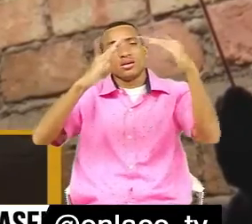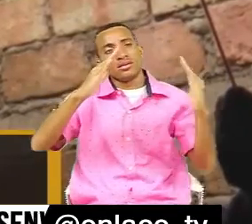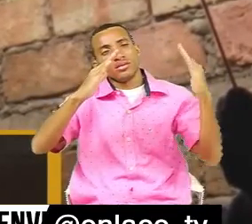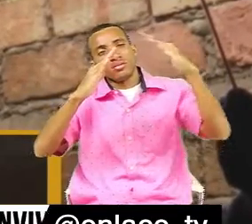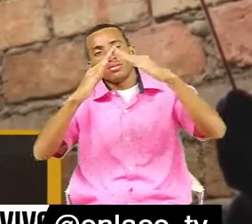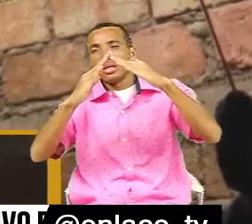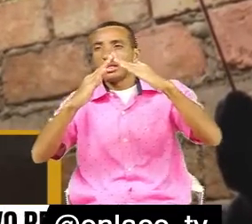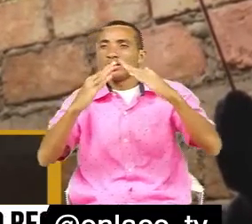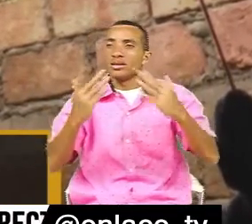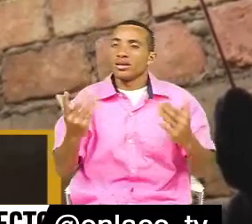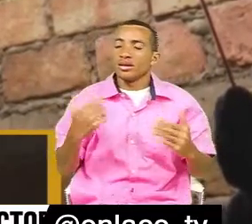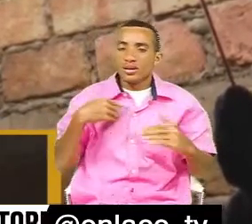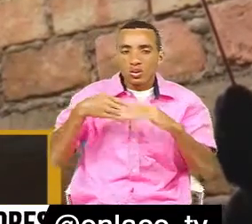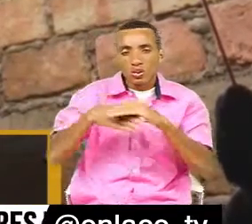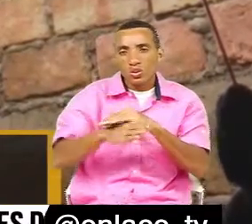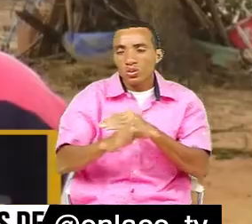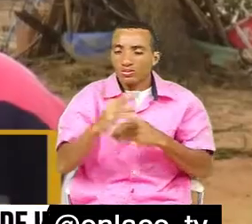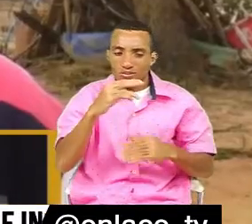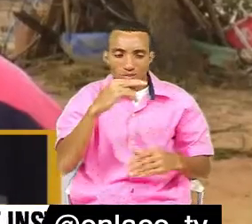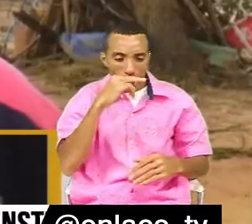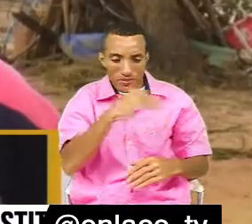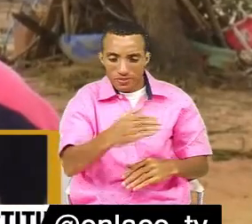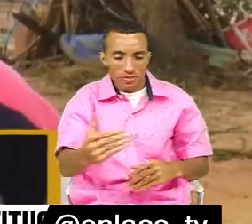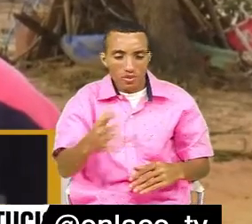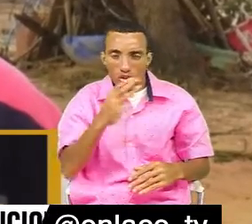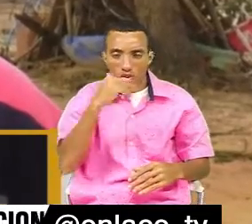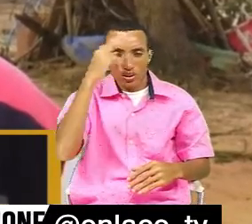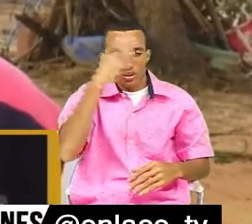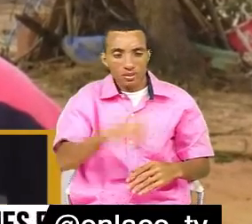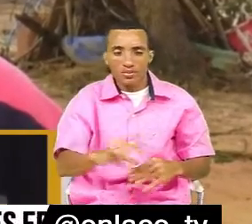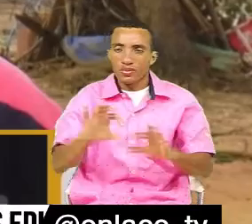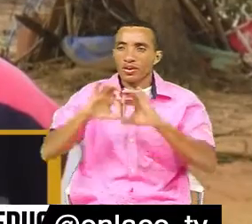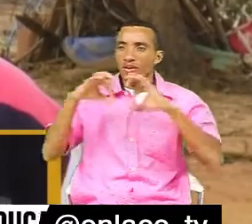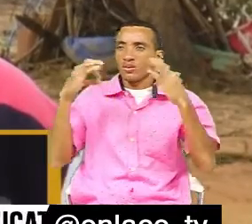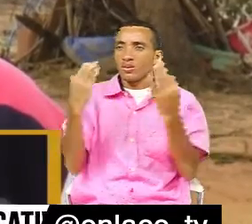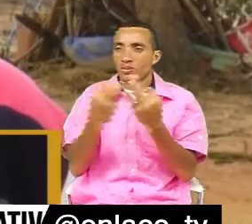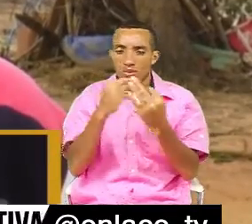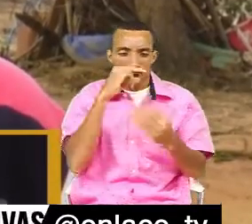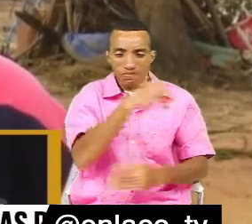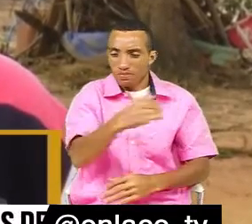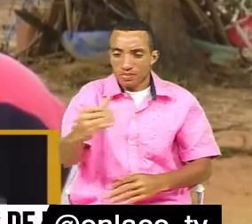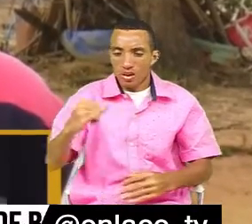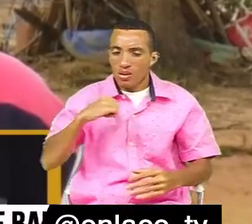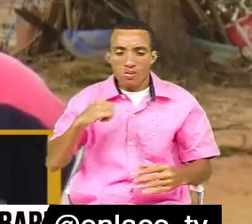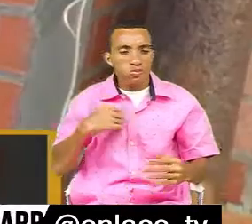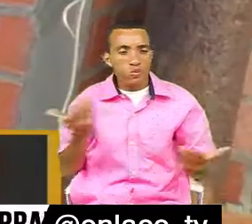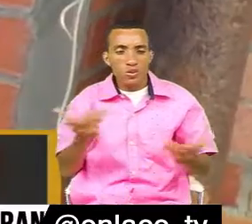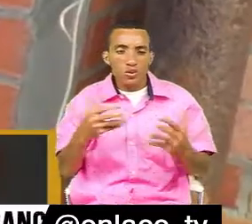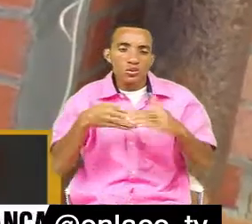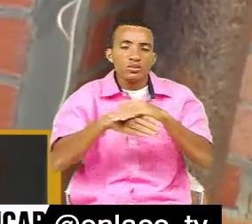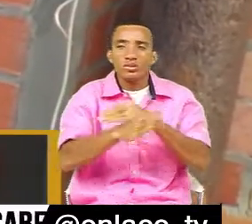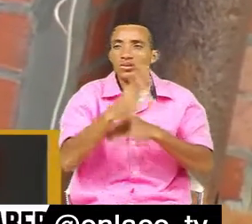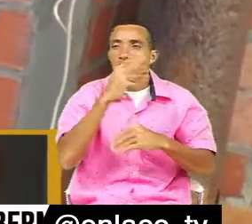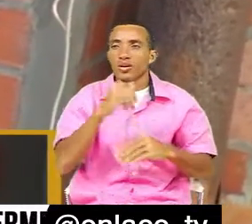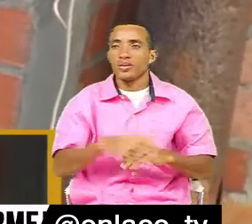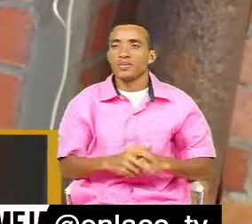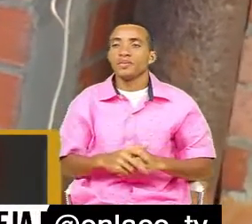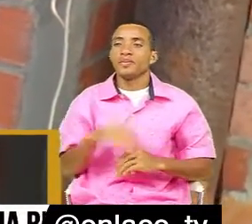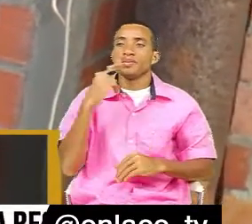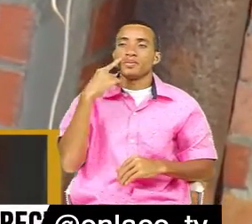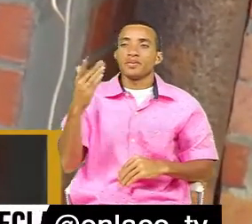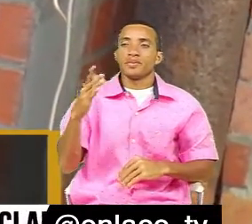dónde resguardar a nuestros hijos, ya que como ve, somos varias familias que tenemos niños y no tenemos en dónde ubicarlos. En Campo Gala igualmente